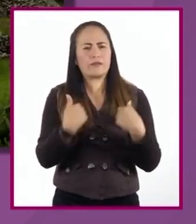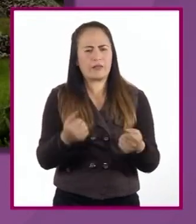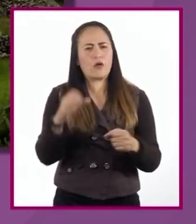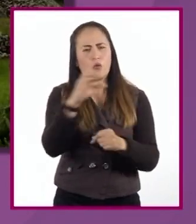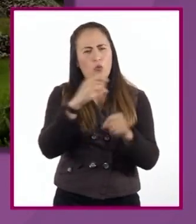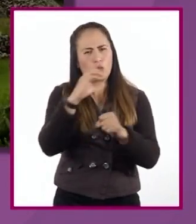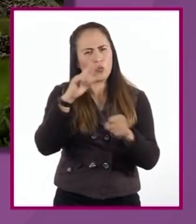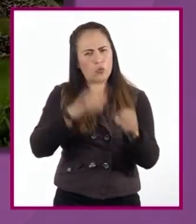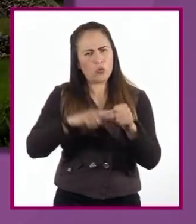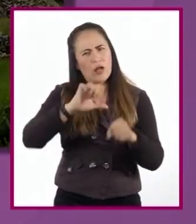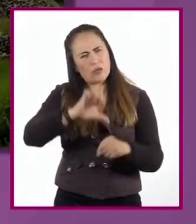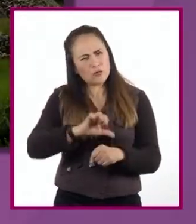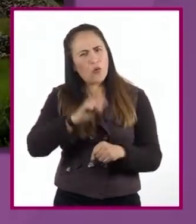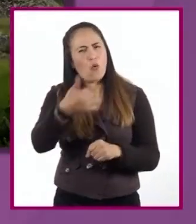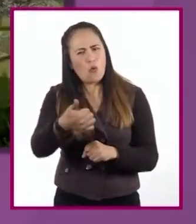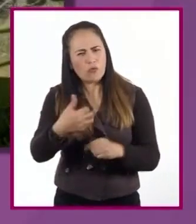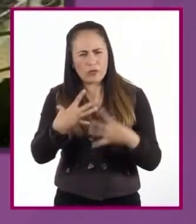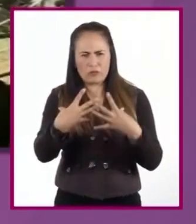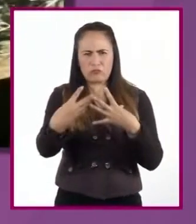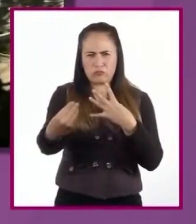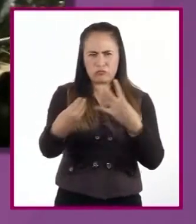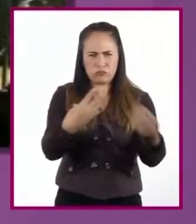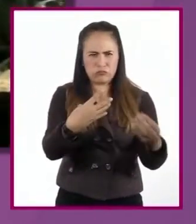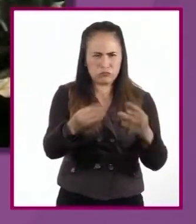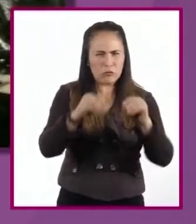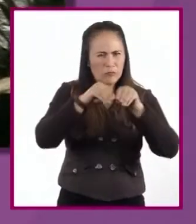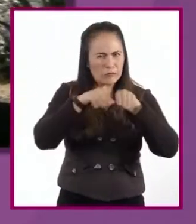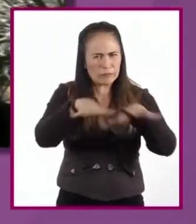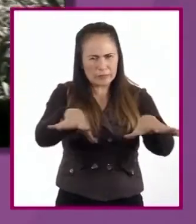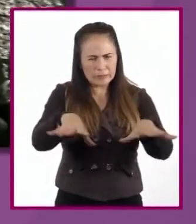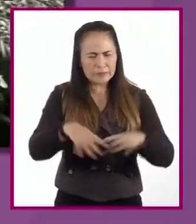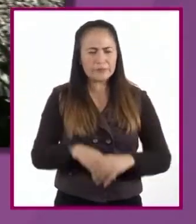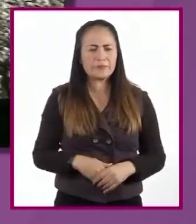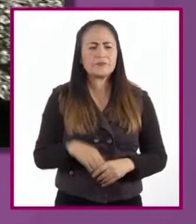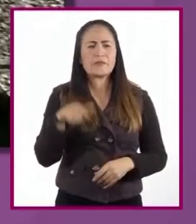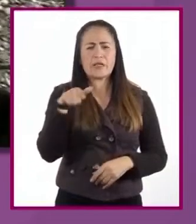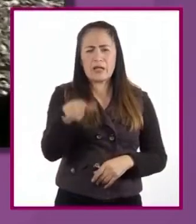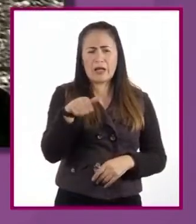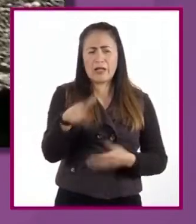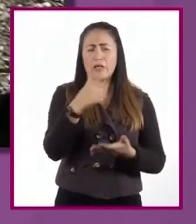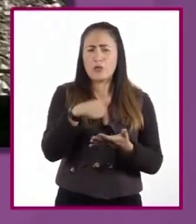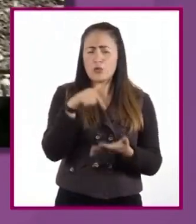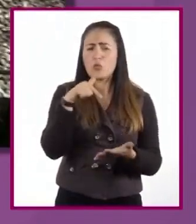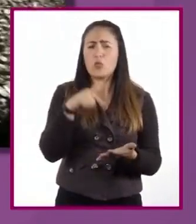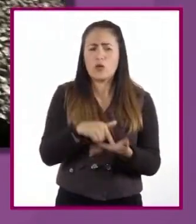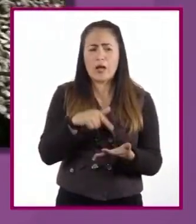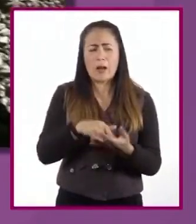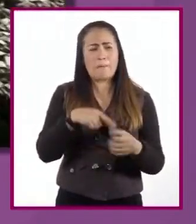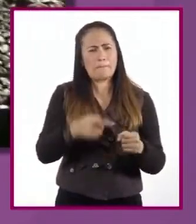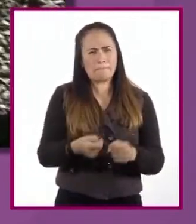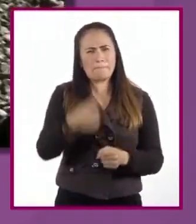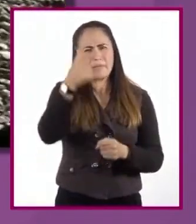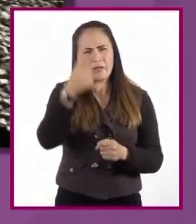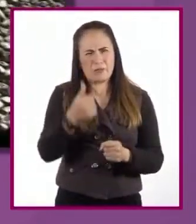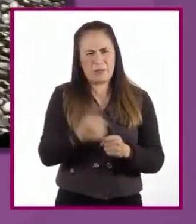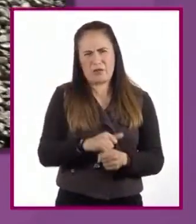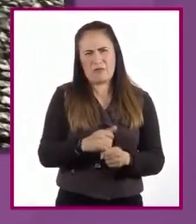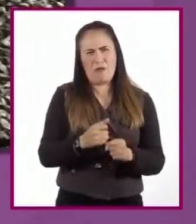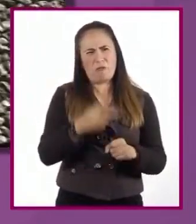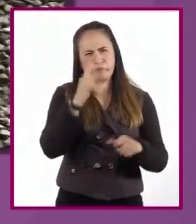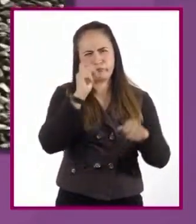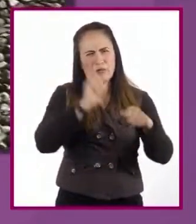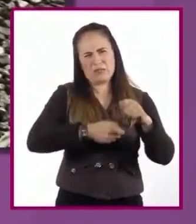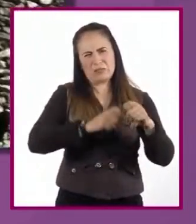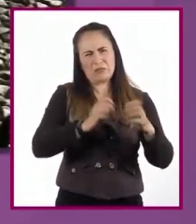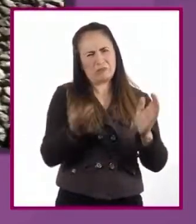culturas mesoamericanas complejas. En Cuicuilco se observa por primera vez la aparición de la arquitectura a gran escala en la Cuenca